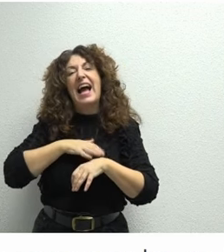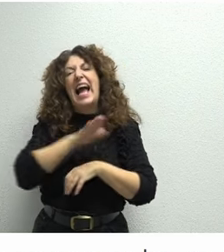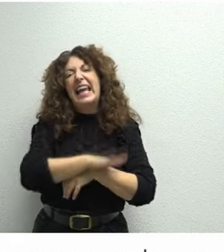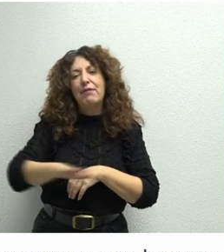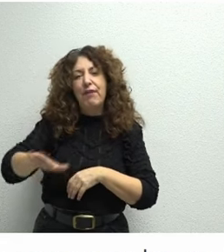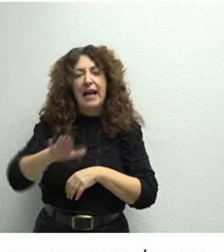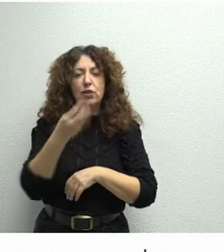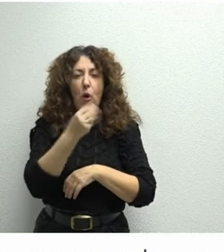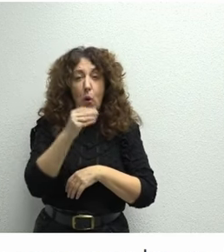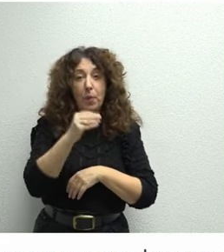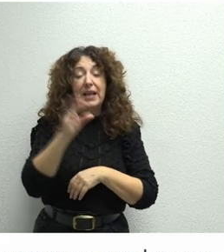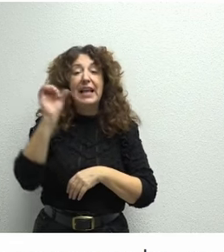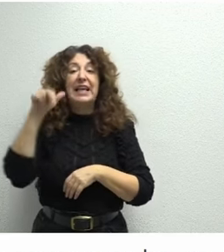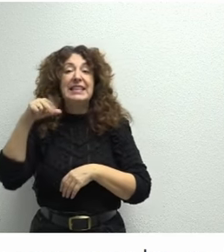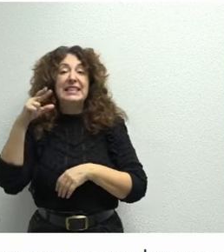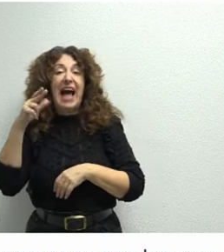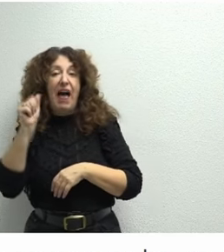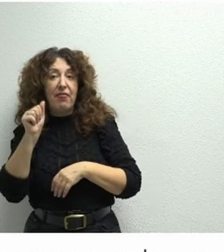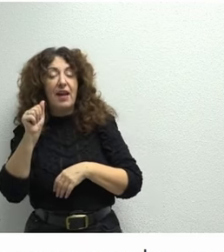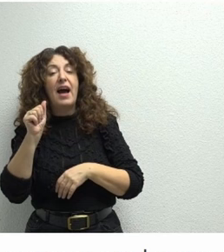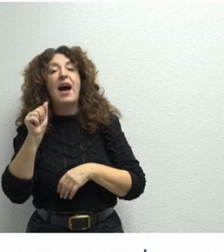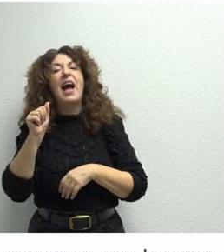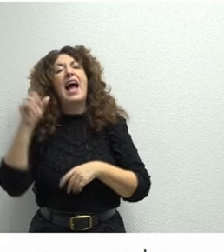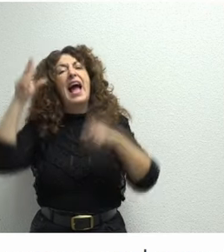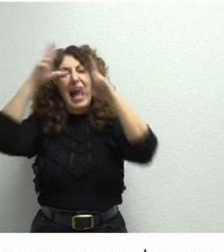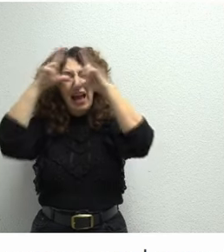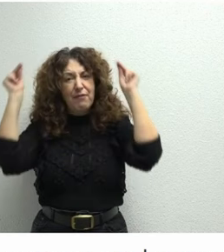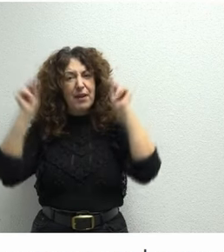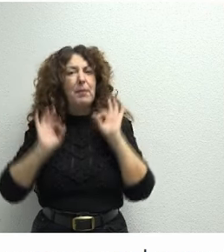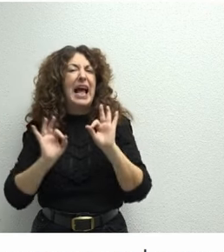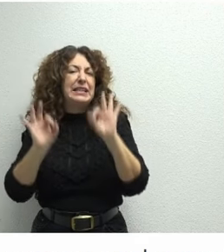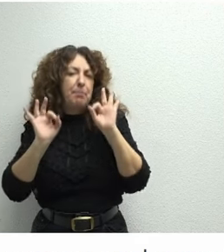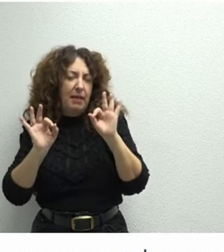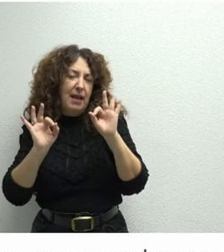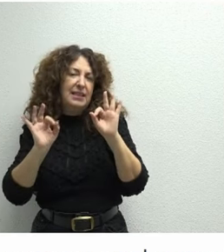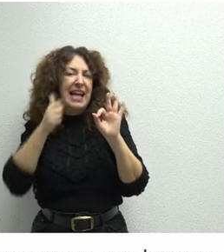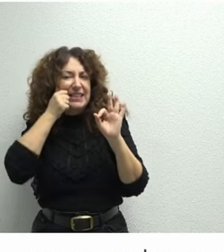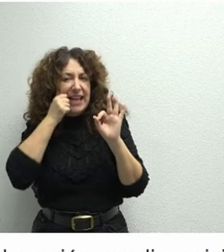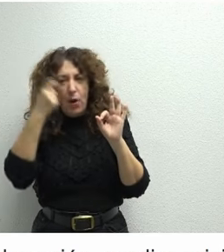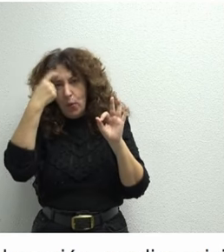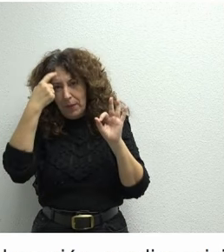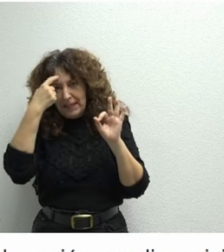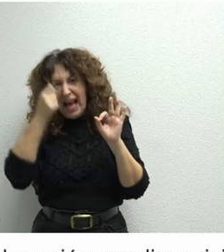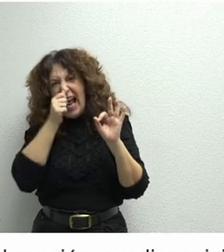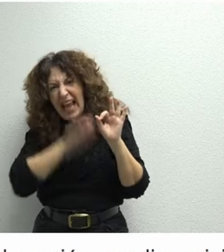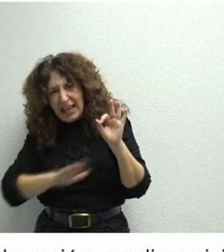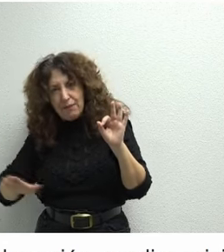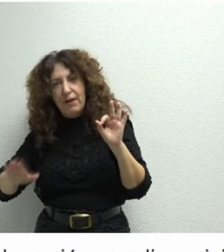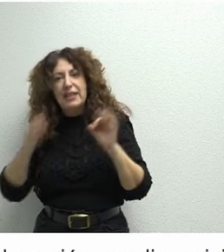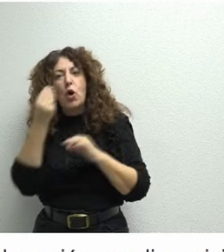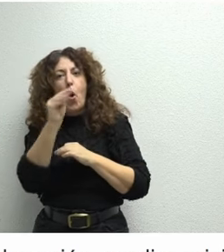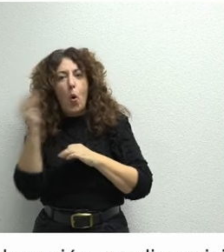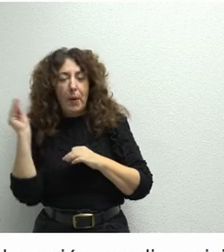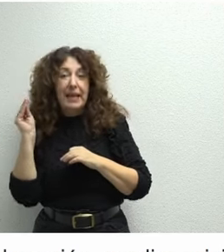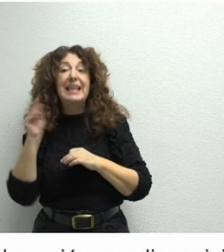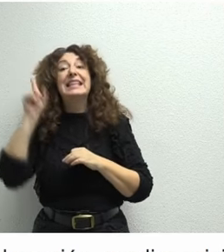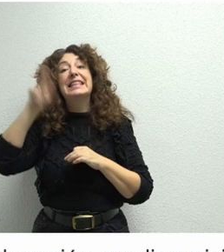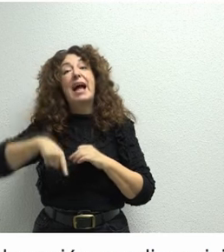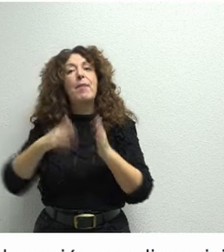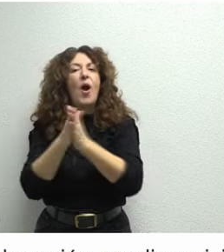Sandra nod enfermera especialista Salud Mental infanto Juvenil y nuestras compañeras de los coles de Educación